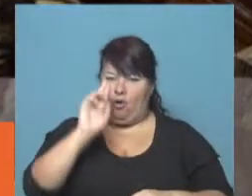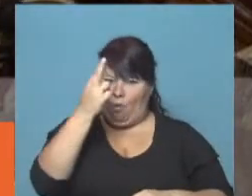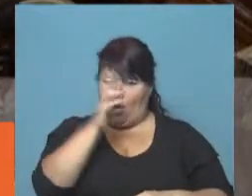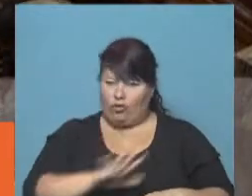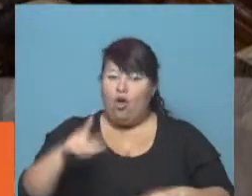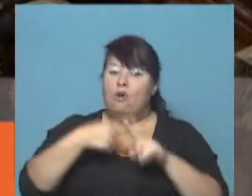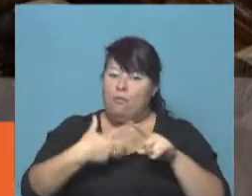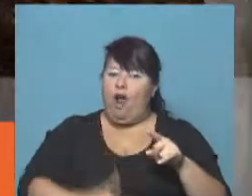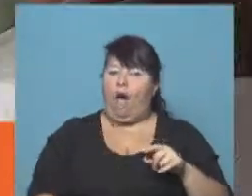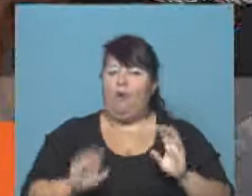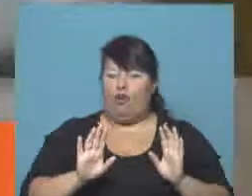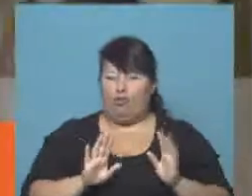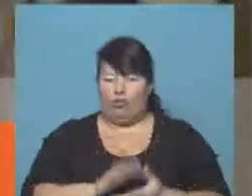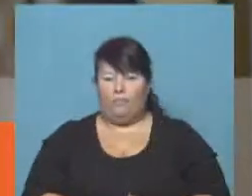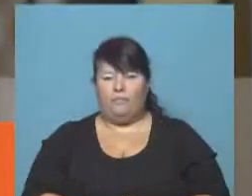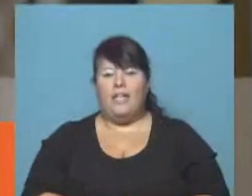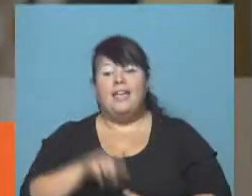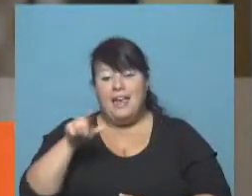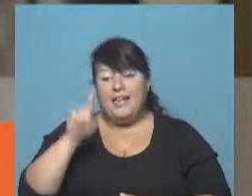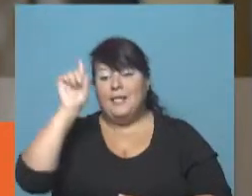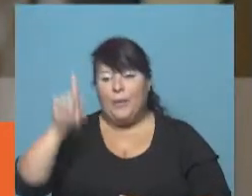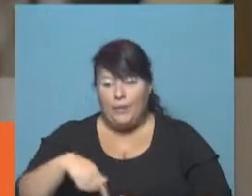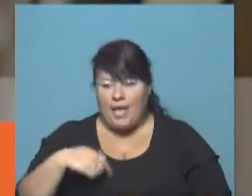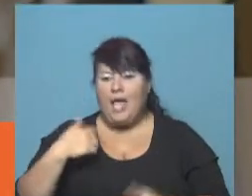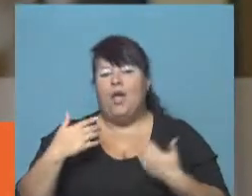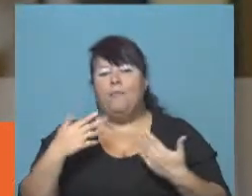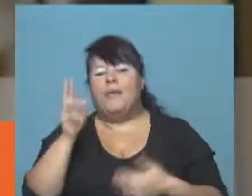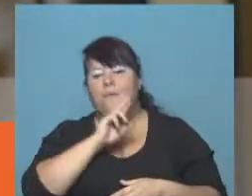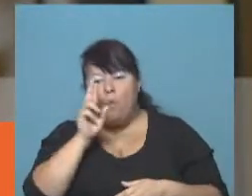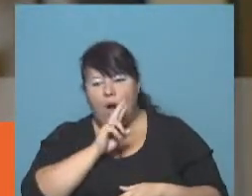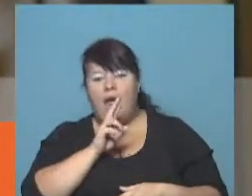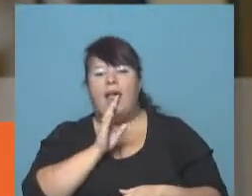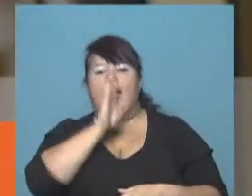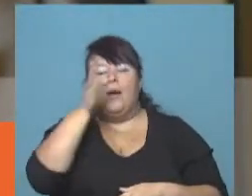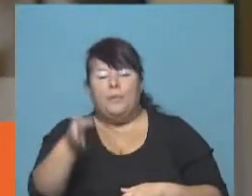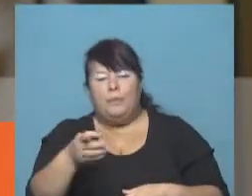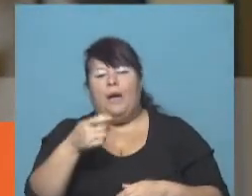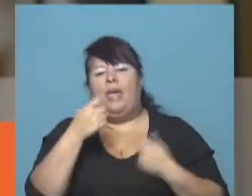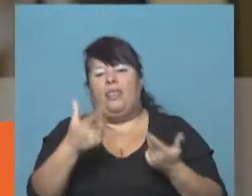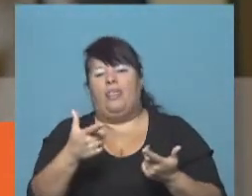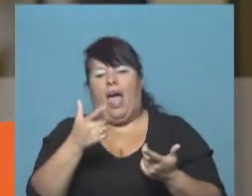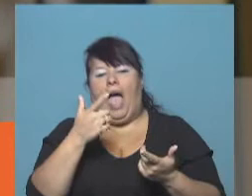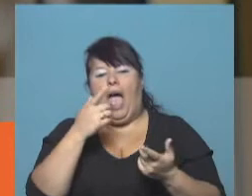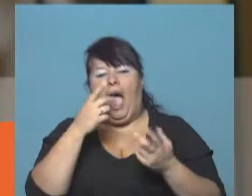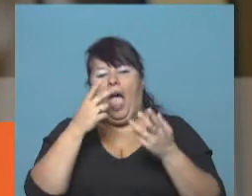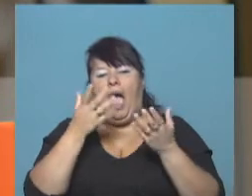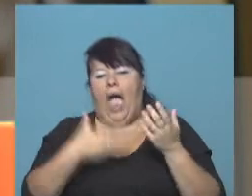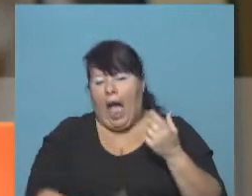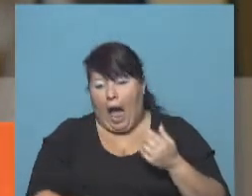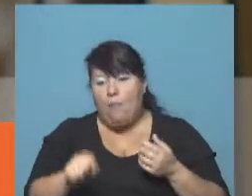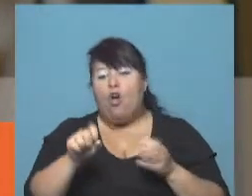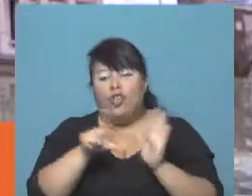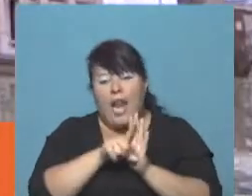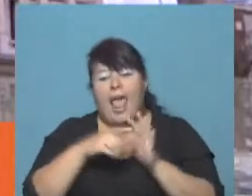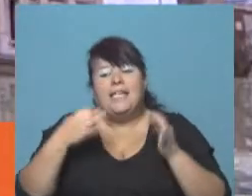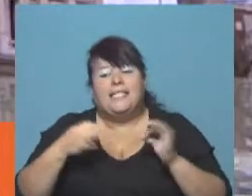región por esta práctica. Eso ha generado la posibilidad de que las mujeres puedan acceder a servicios de aborto legal y